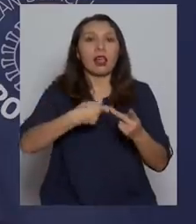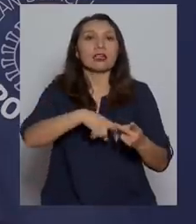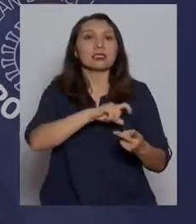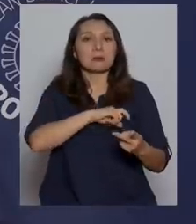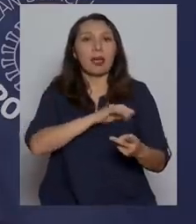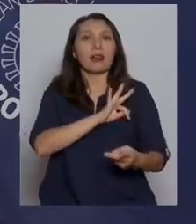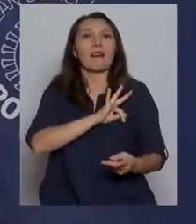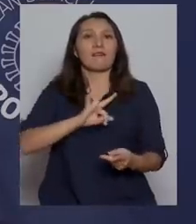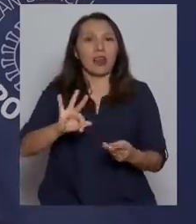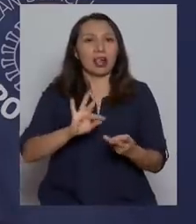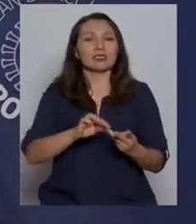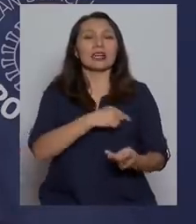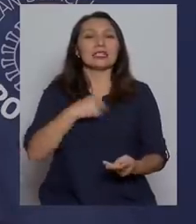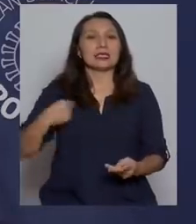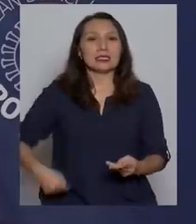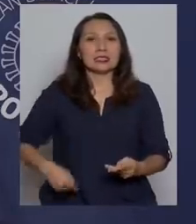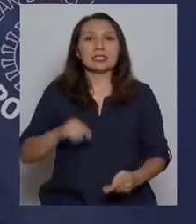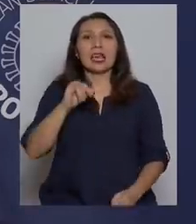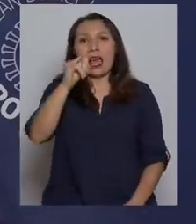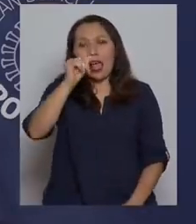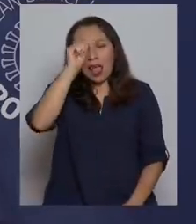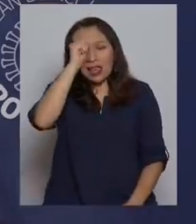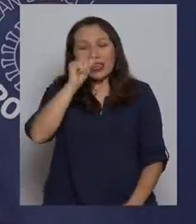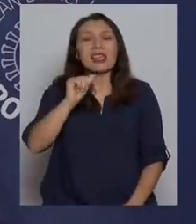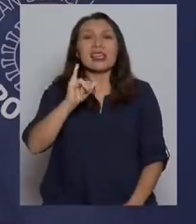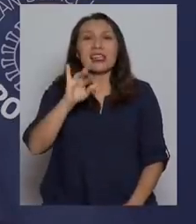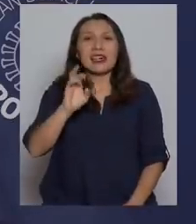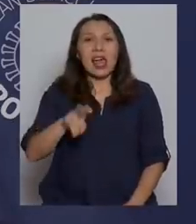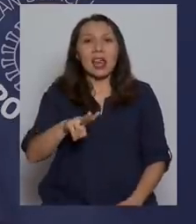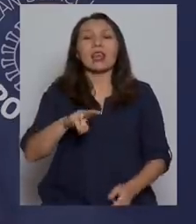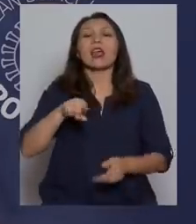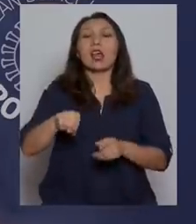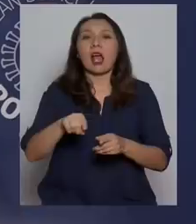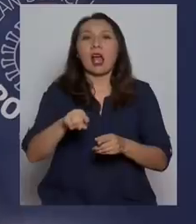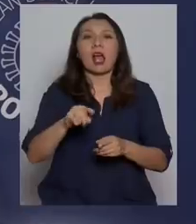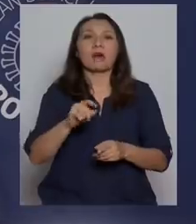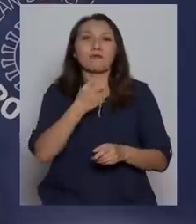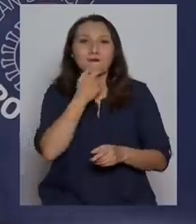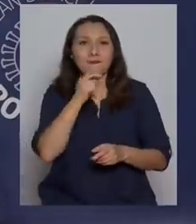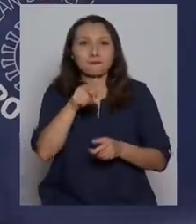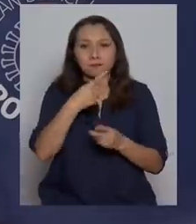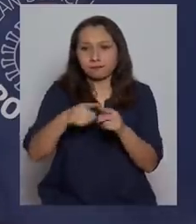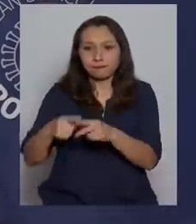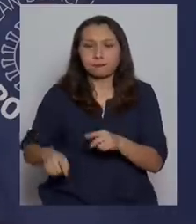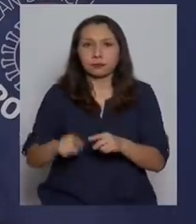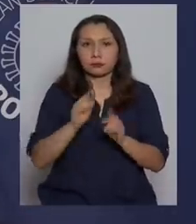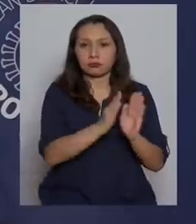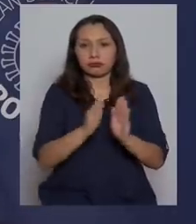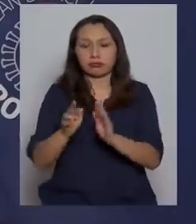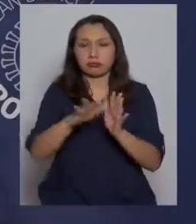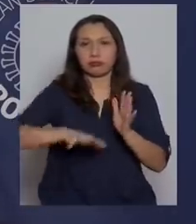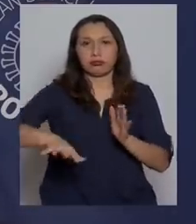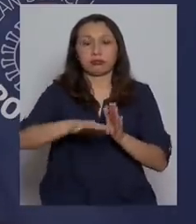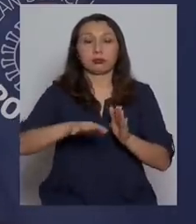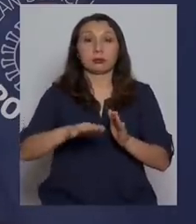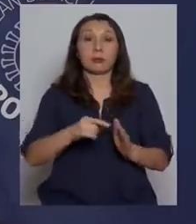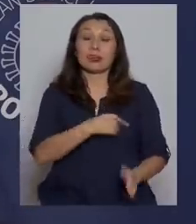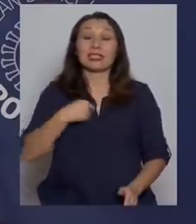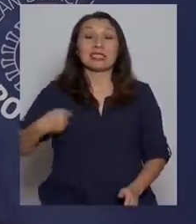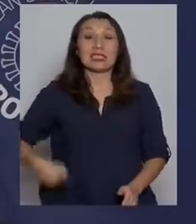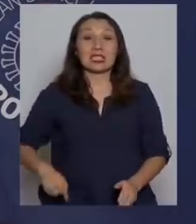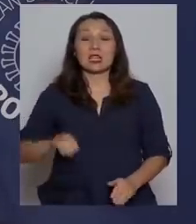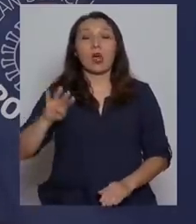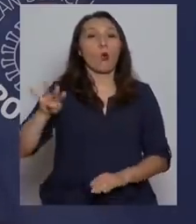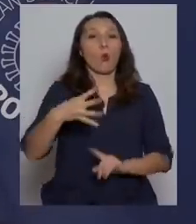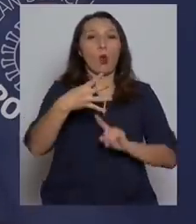España, Francia, China, Irán y el Reino Unido, en ese orden. China ha pasado